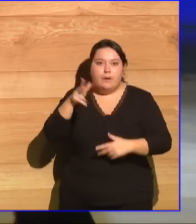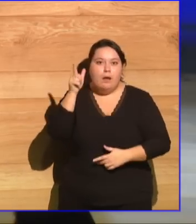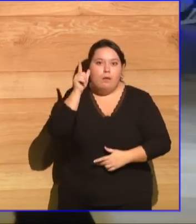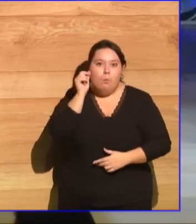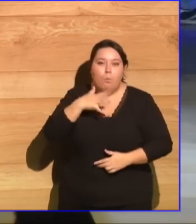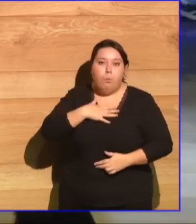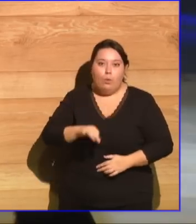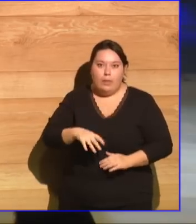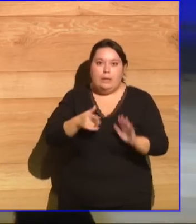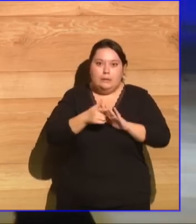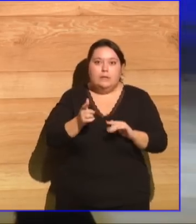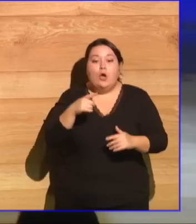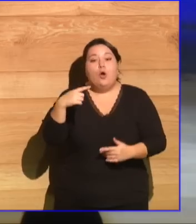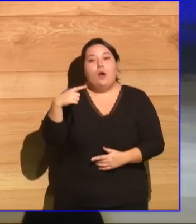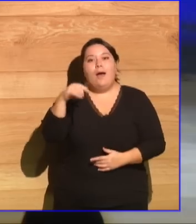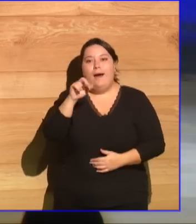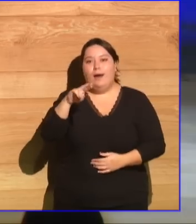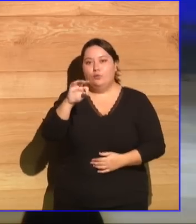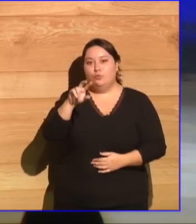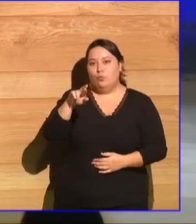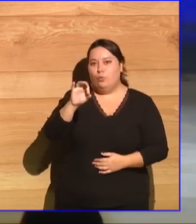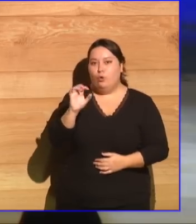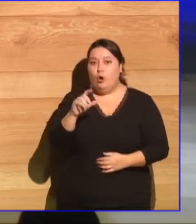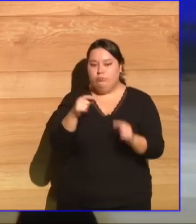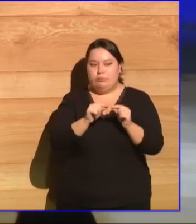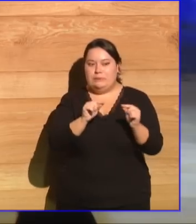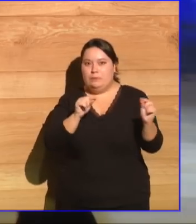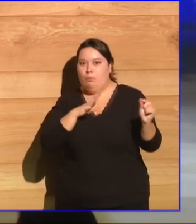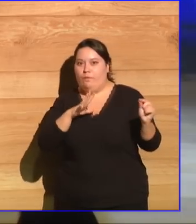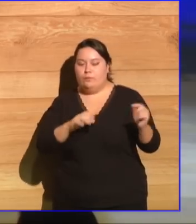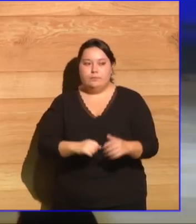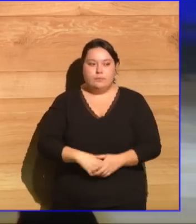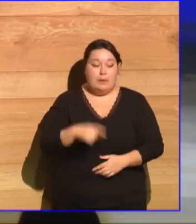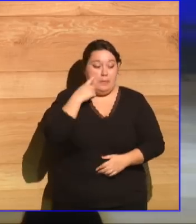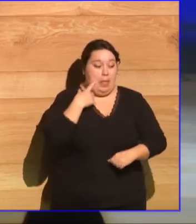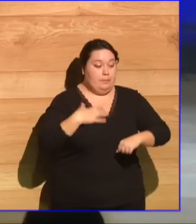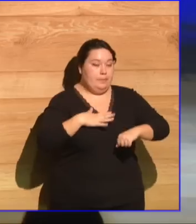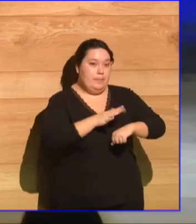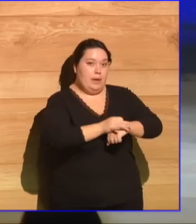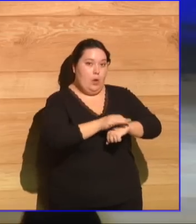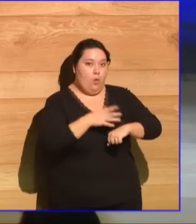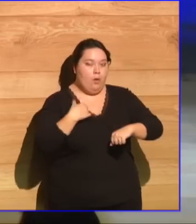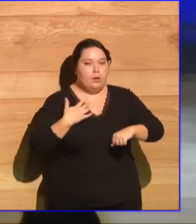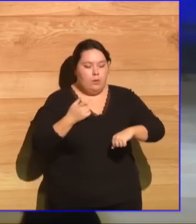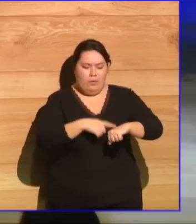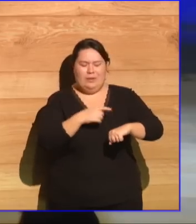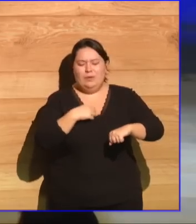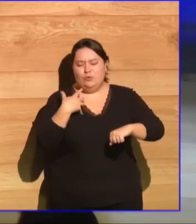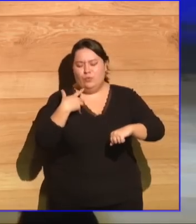temporal. Caries. Aléjese de Arturo González Campos. Sí, Provoca sí. caries. Imagínate ser mi reloj. Imagínate. No sabes lo mal que lo